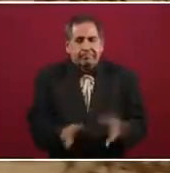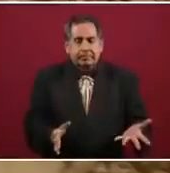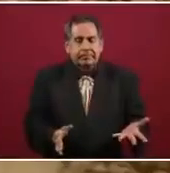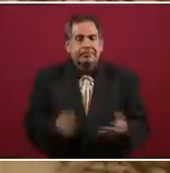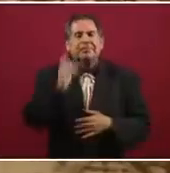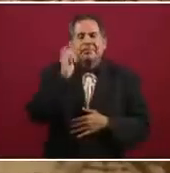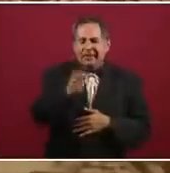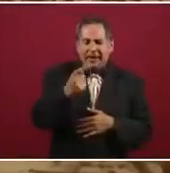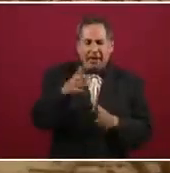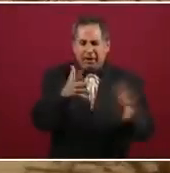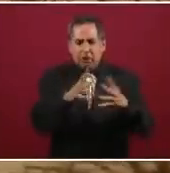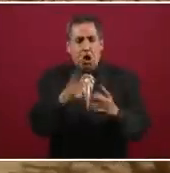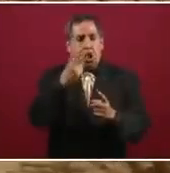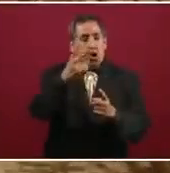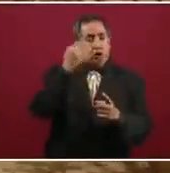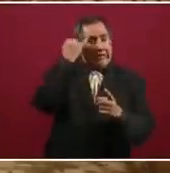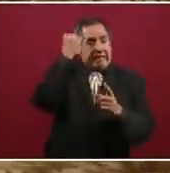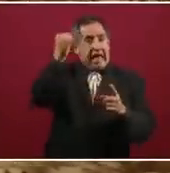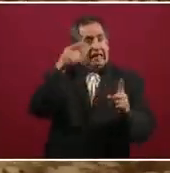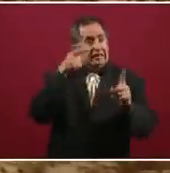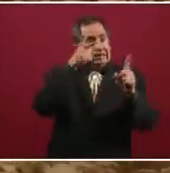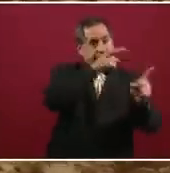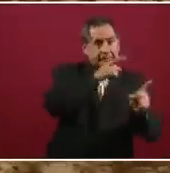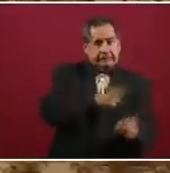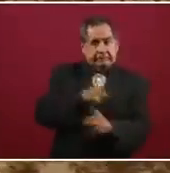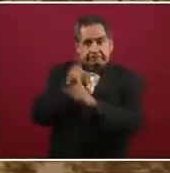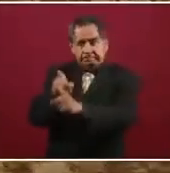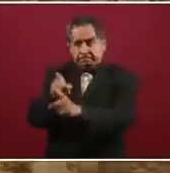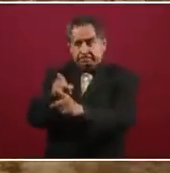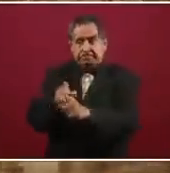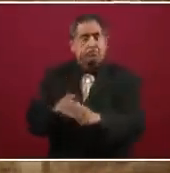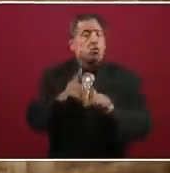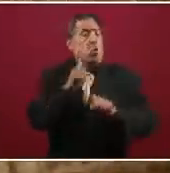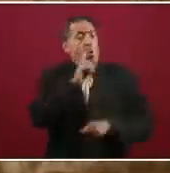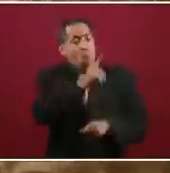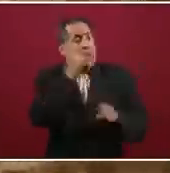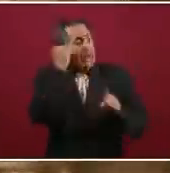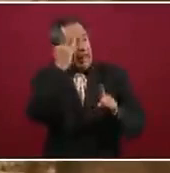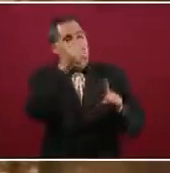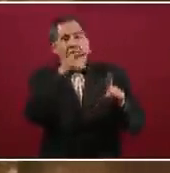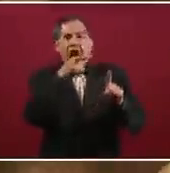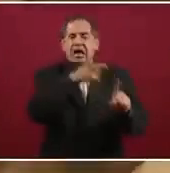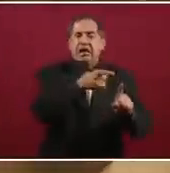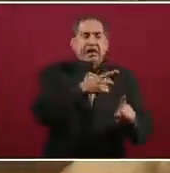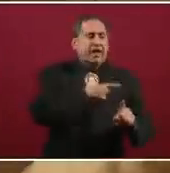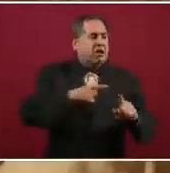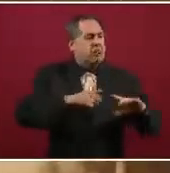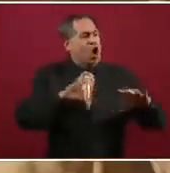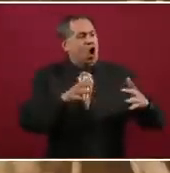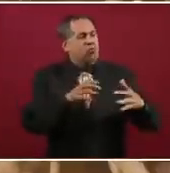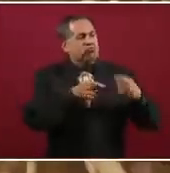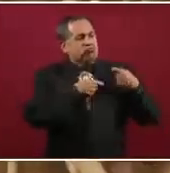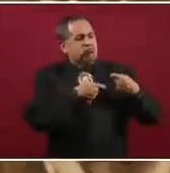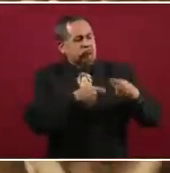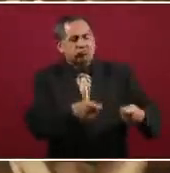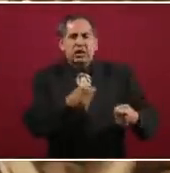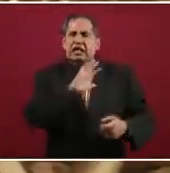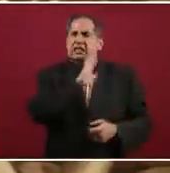son dos visiones. Una que pensaba que debía de usarse el legado